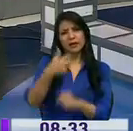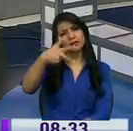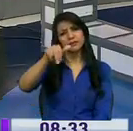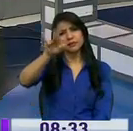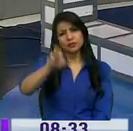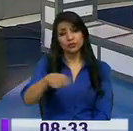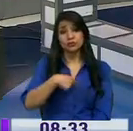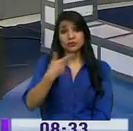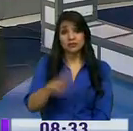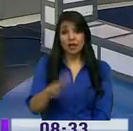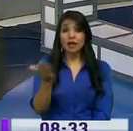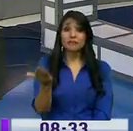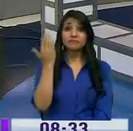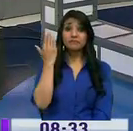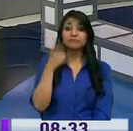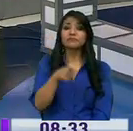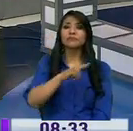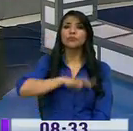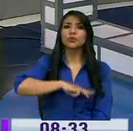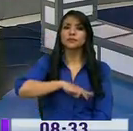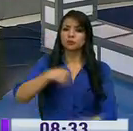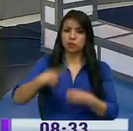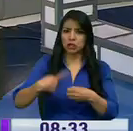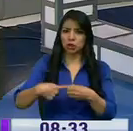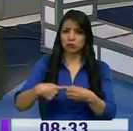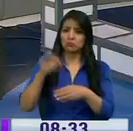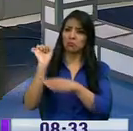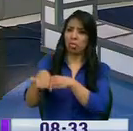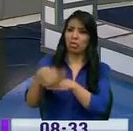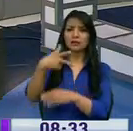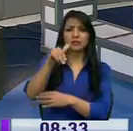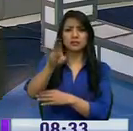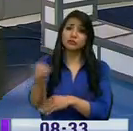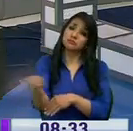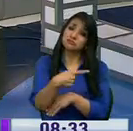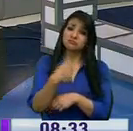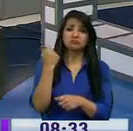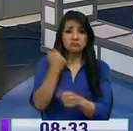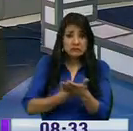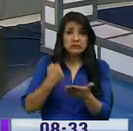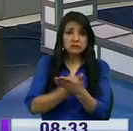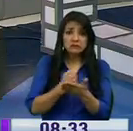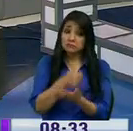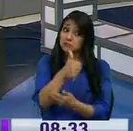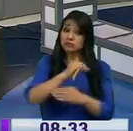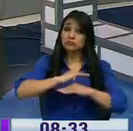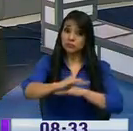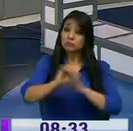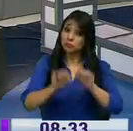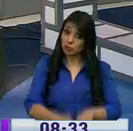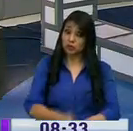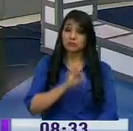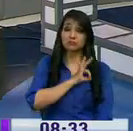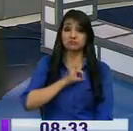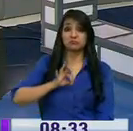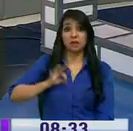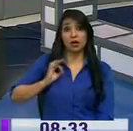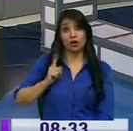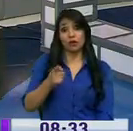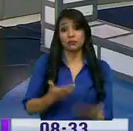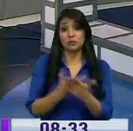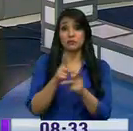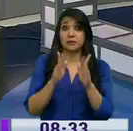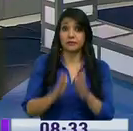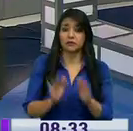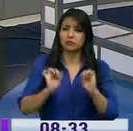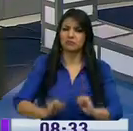como ya parece que, los municipios de Quito no le hacen caso a Los Chillos, vamos a luchar para que Los Chillos tengan pavimento, ¿te parece? Y bueno, claro. Sí, realmente hay